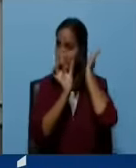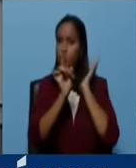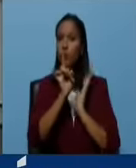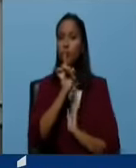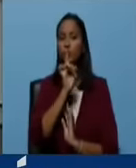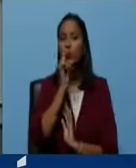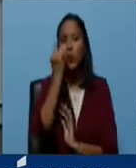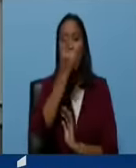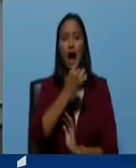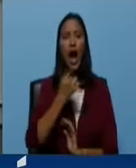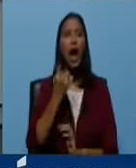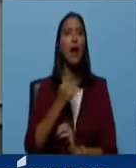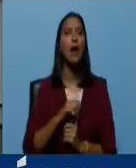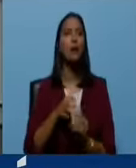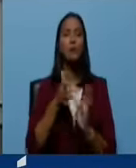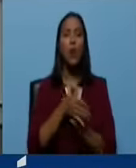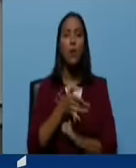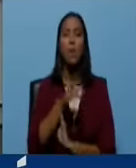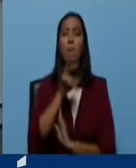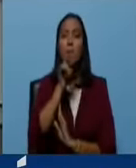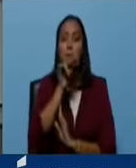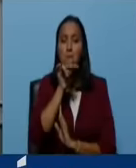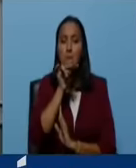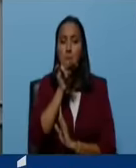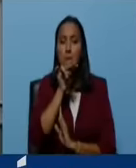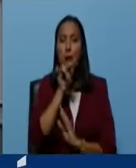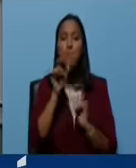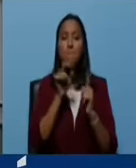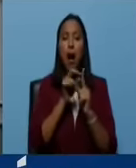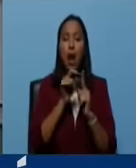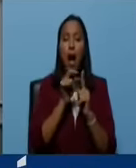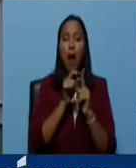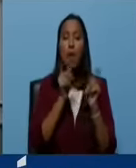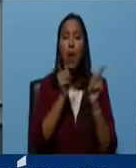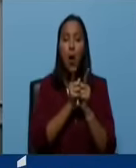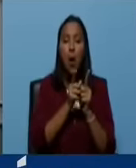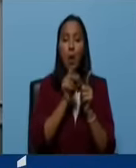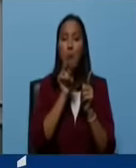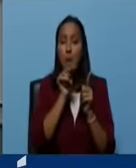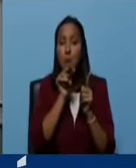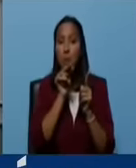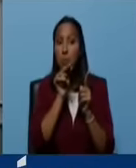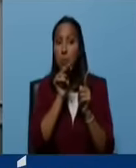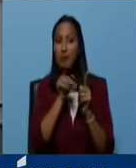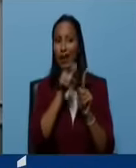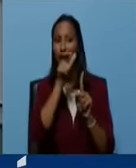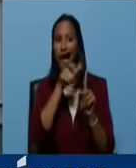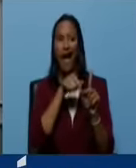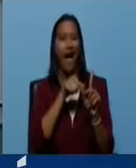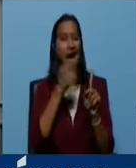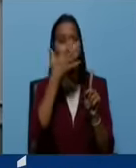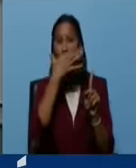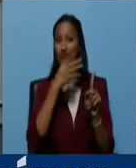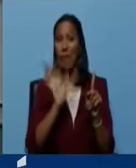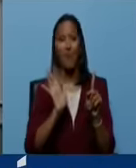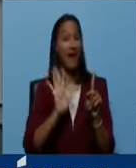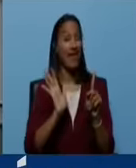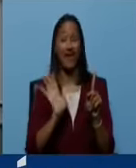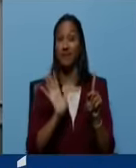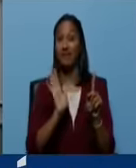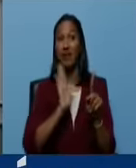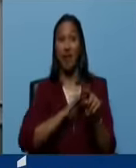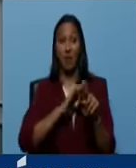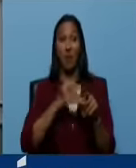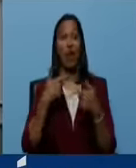balbucea, cuando no puede culminar una frase, pero que fue utilizado, obviamente, y él lo permitió,